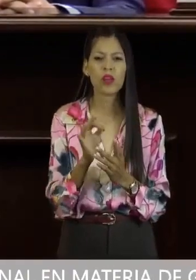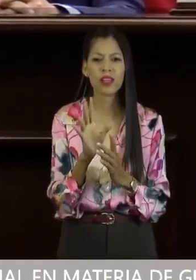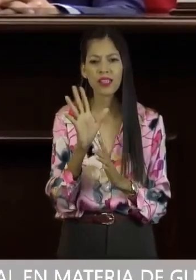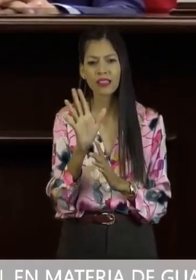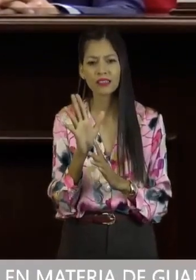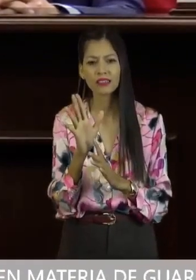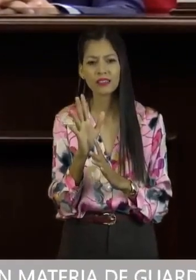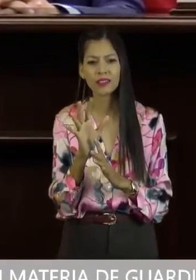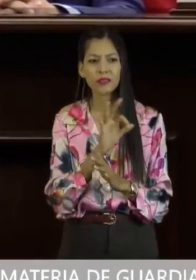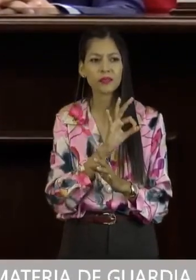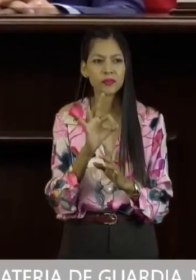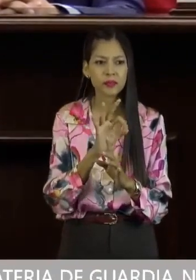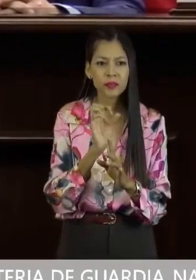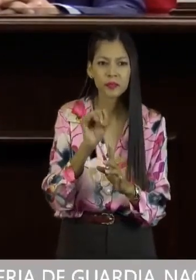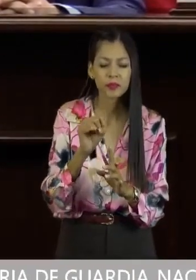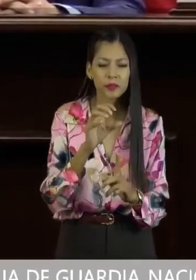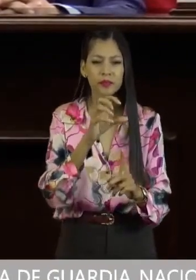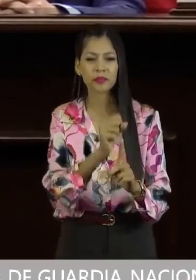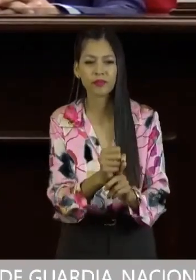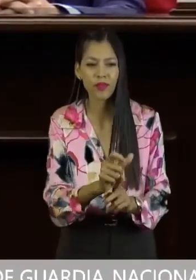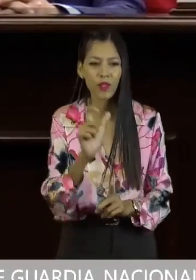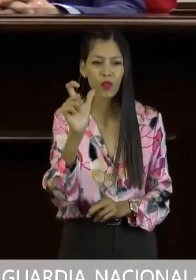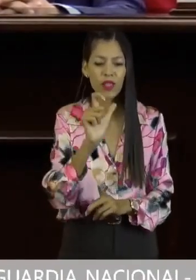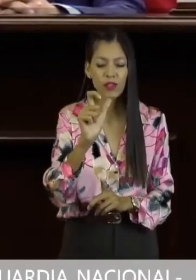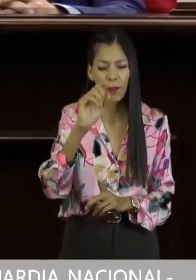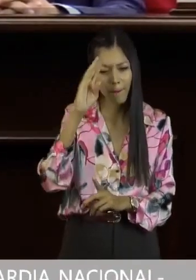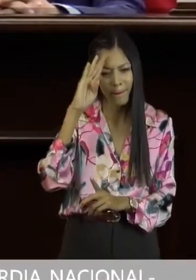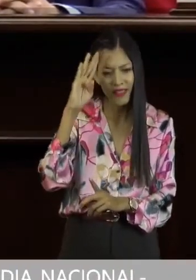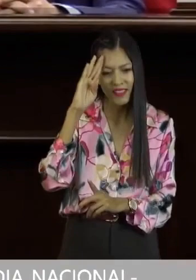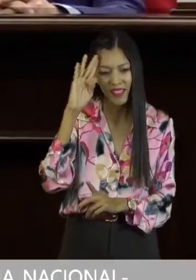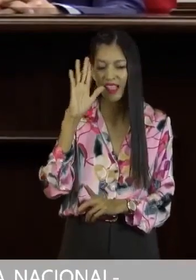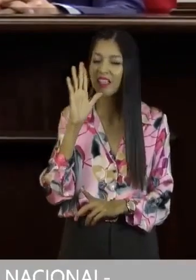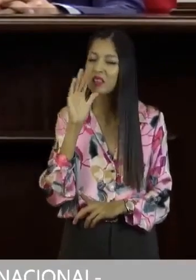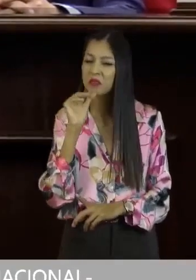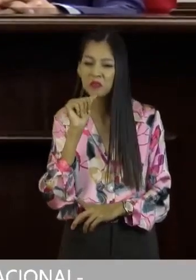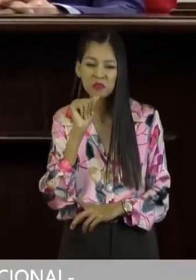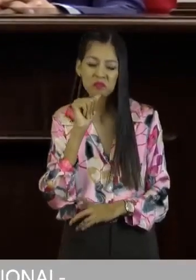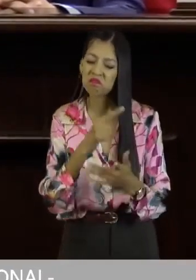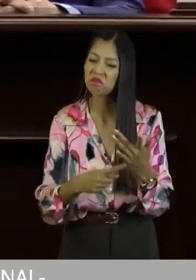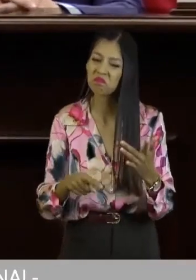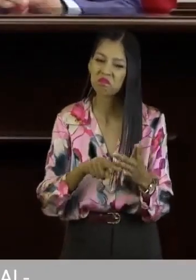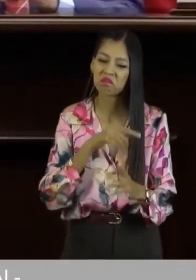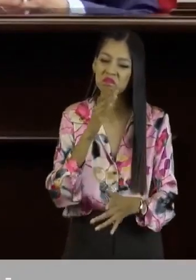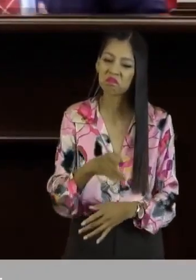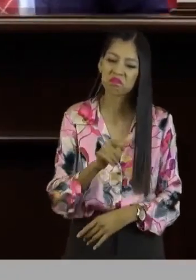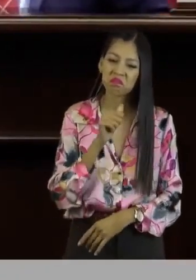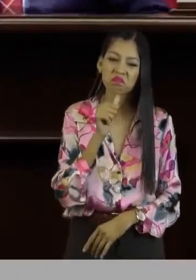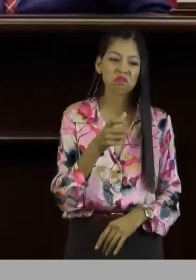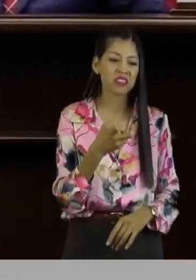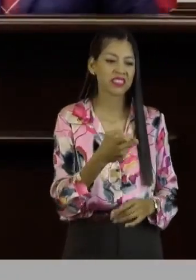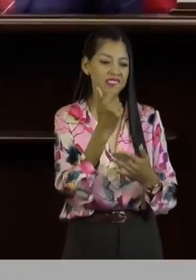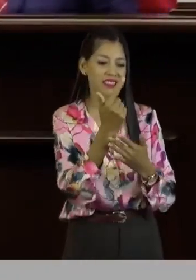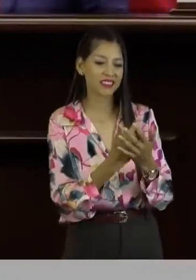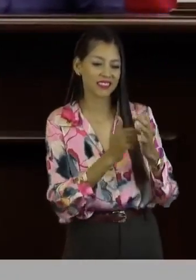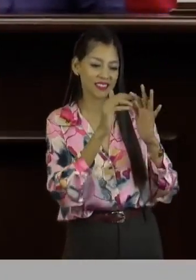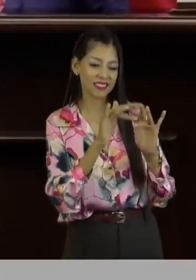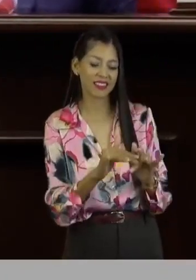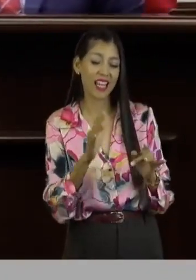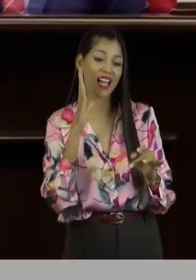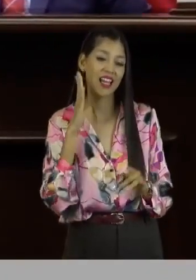Cuando ya pensábamos que se iba a rechazar la minuta en la Cámara de Senadores,